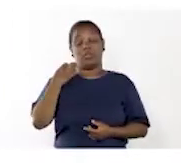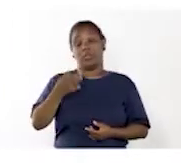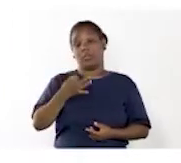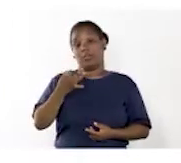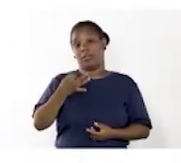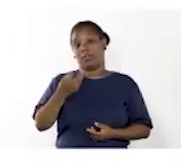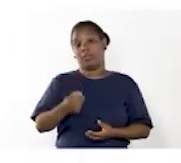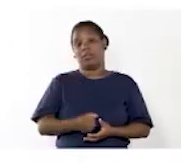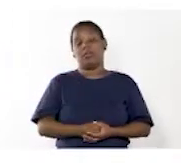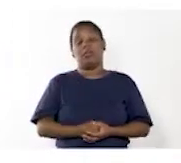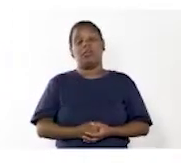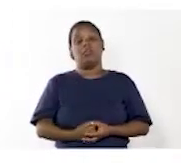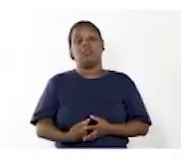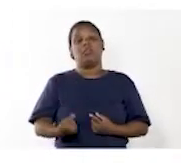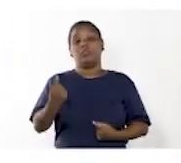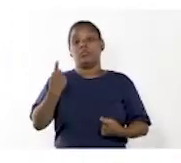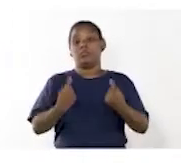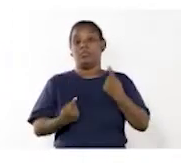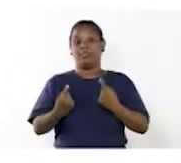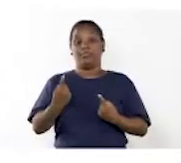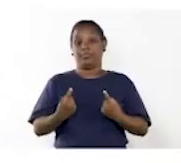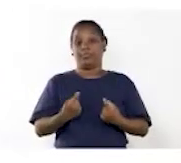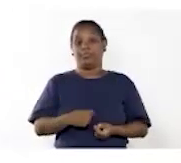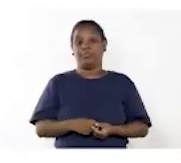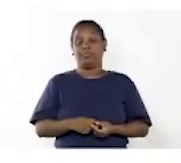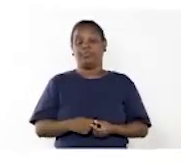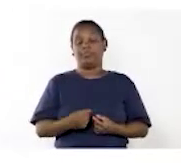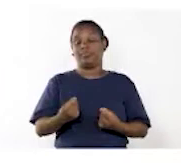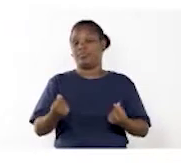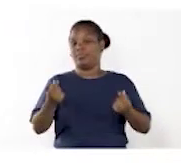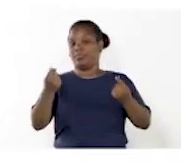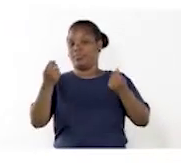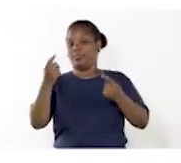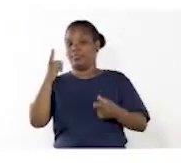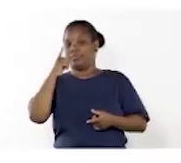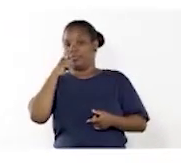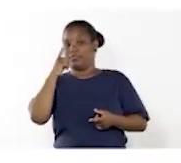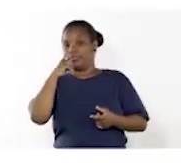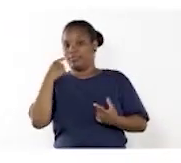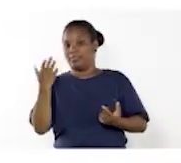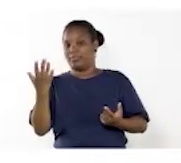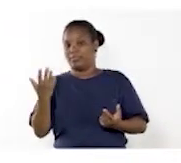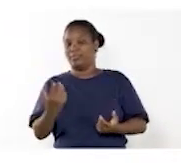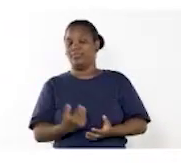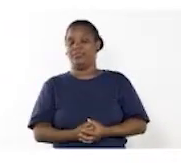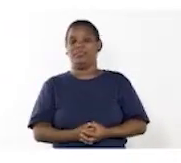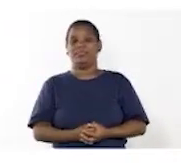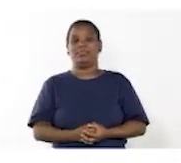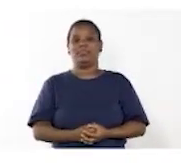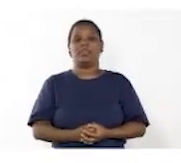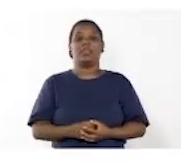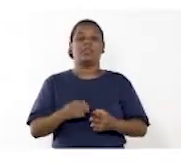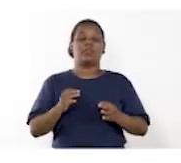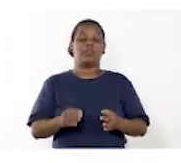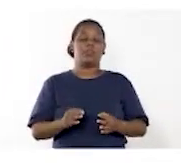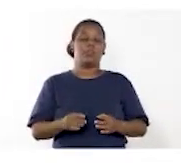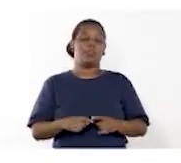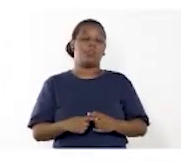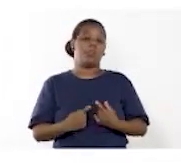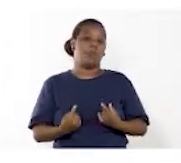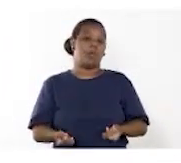hablando en uno de los momentos de los recursos naturales. Precisamente por eso